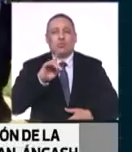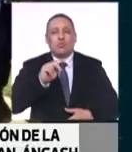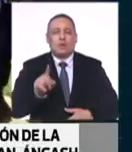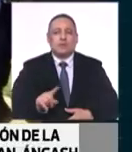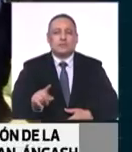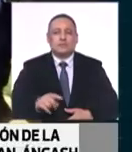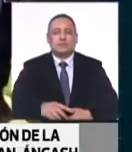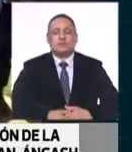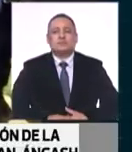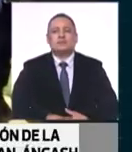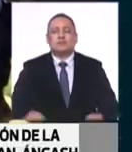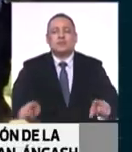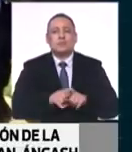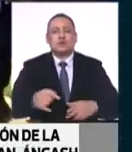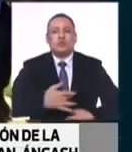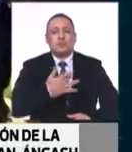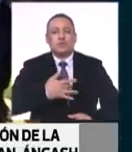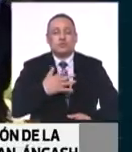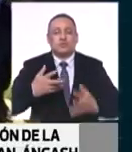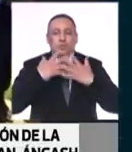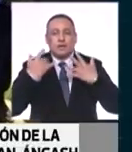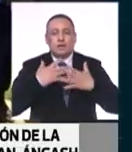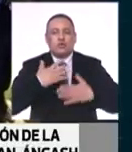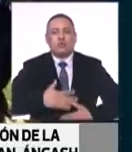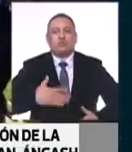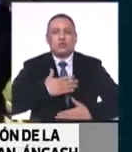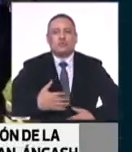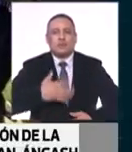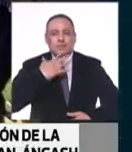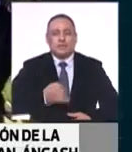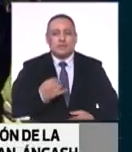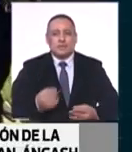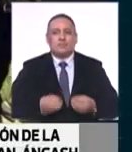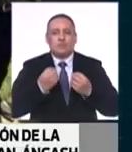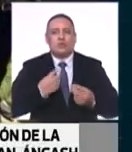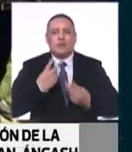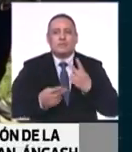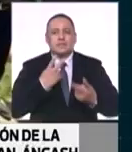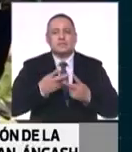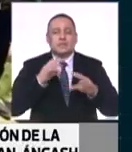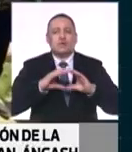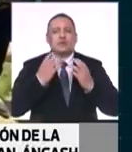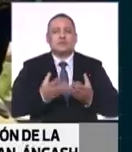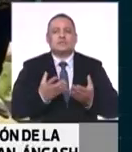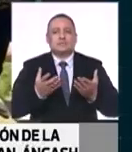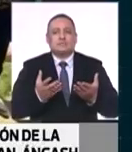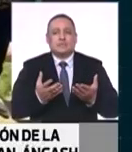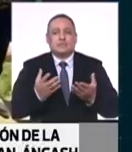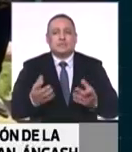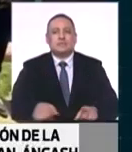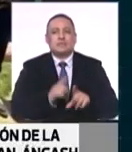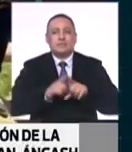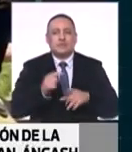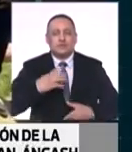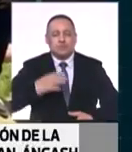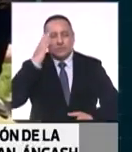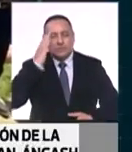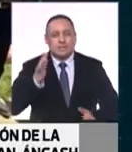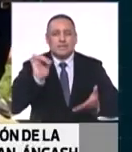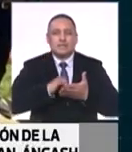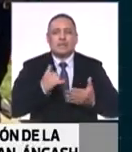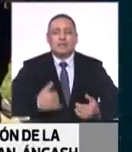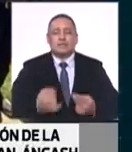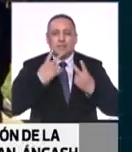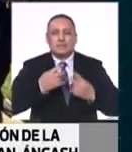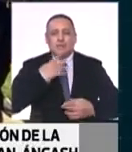provincia. Me siento alegre y contento, la verdad, por la visita de la congresista, y sé que